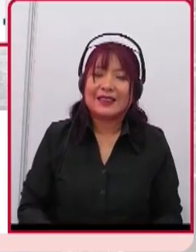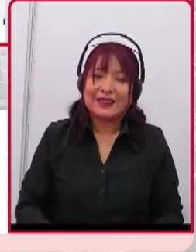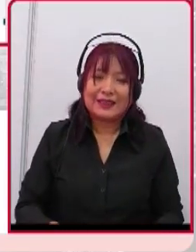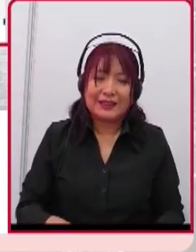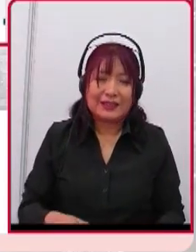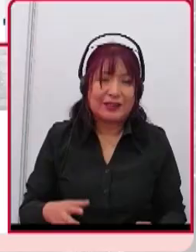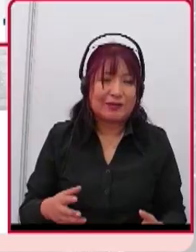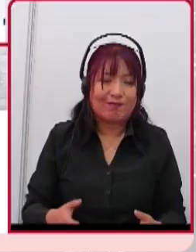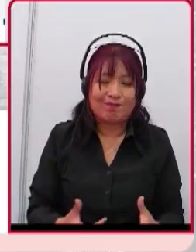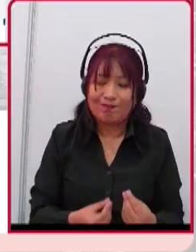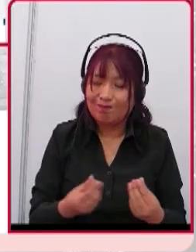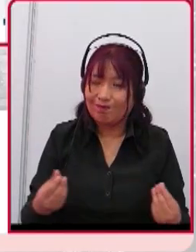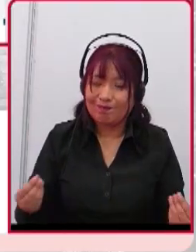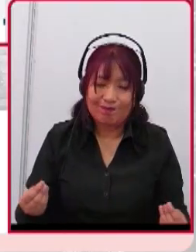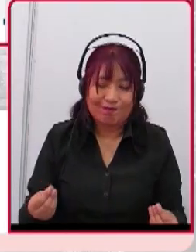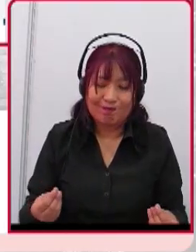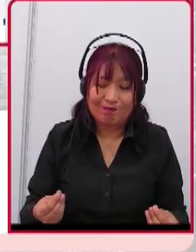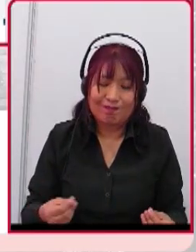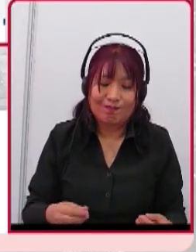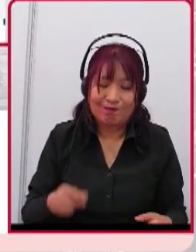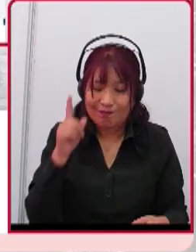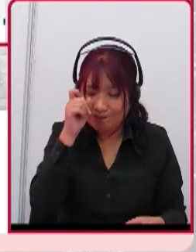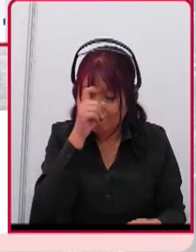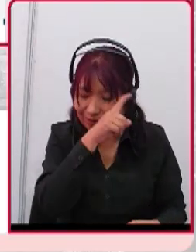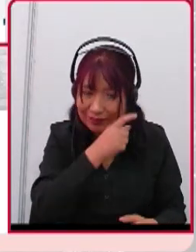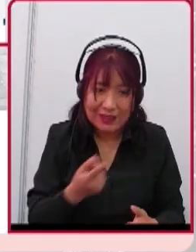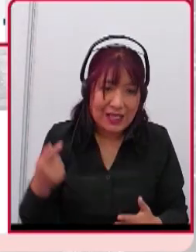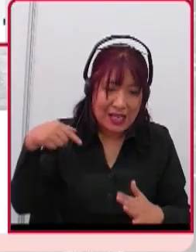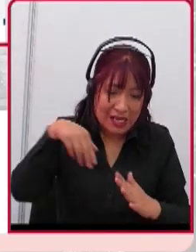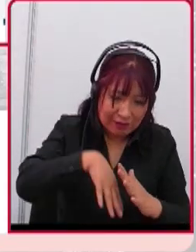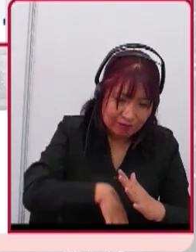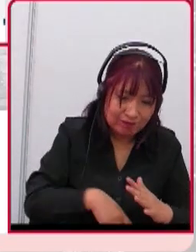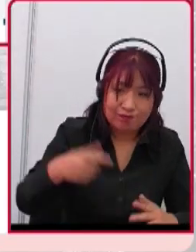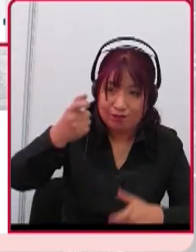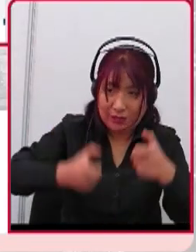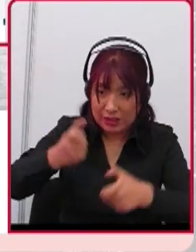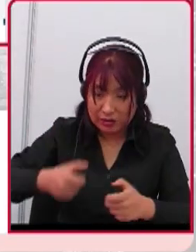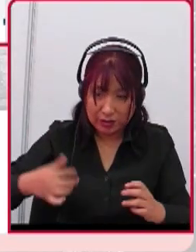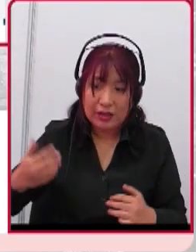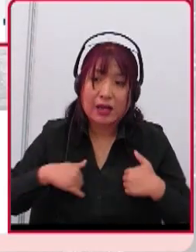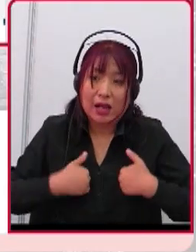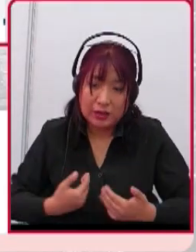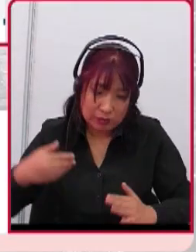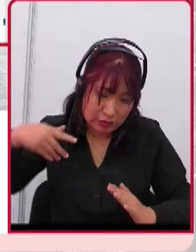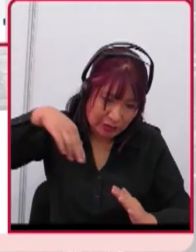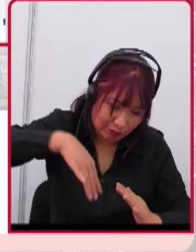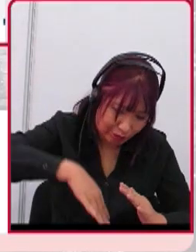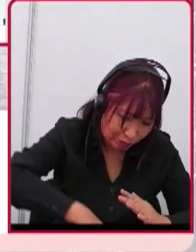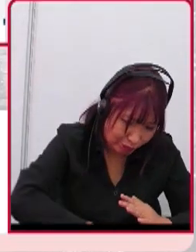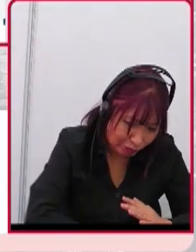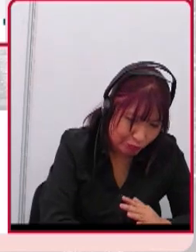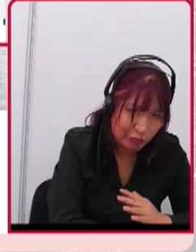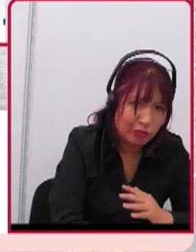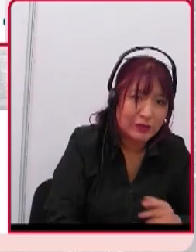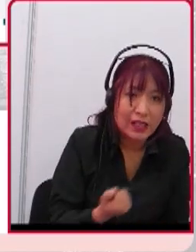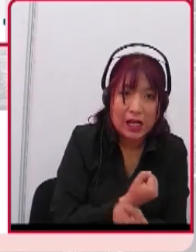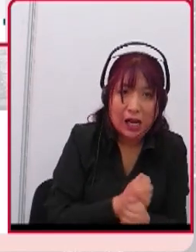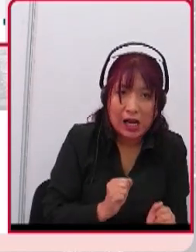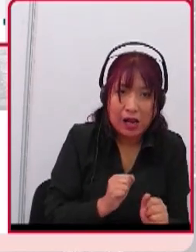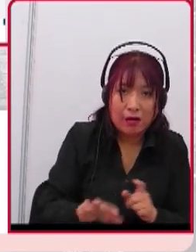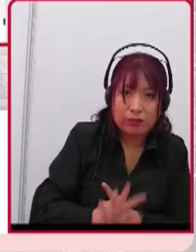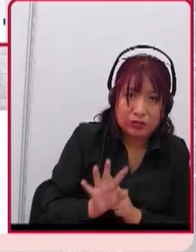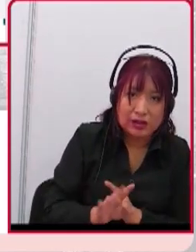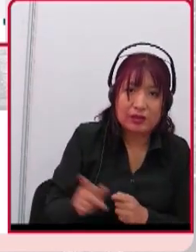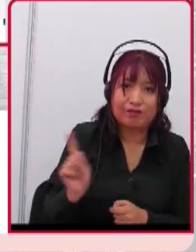a poder controlarlo directamente con equipos que hoy en día se vienen presentando para poder hacer estos escaneos y